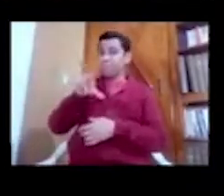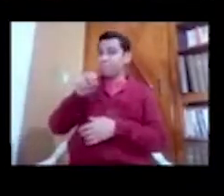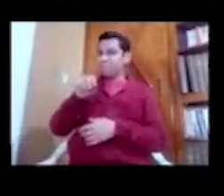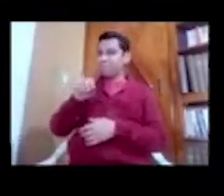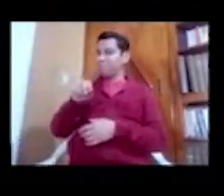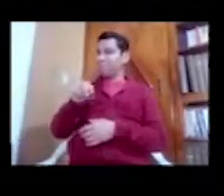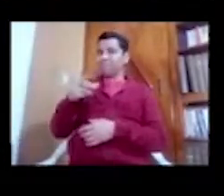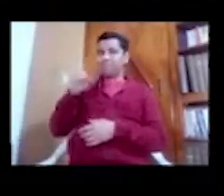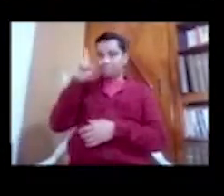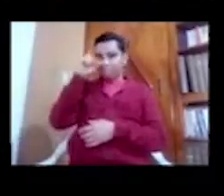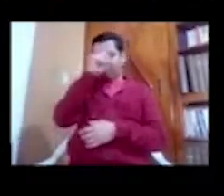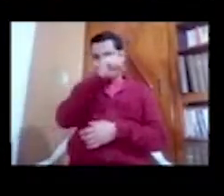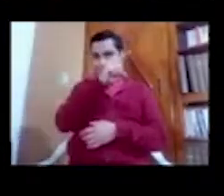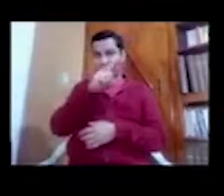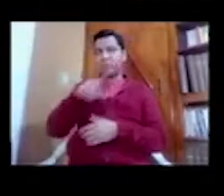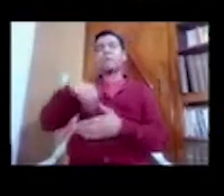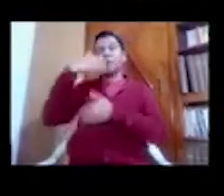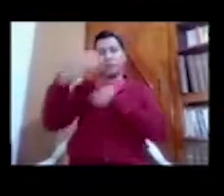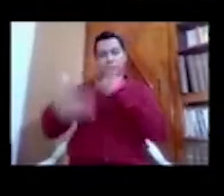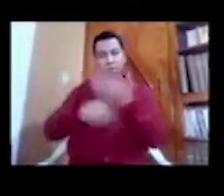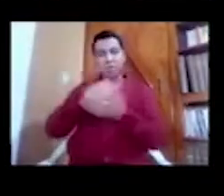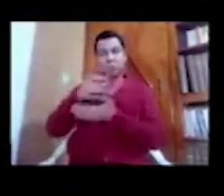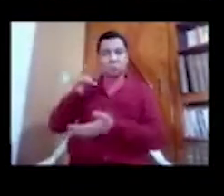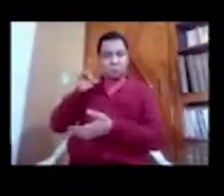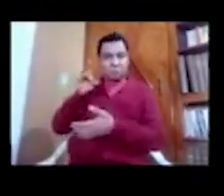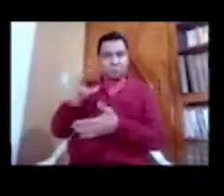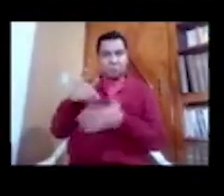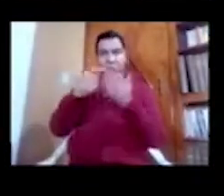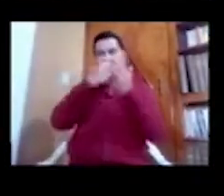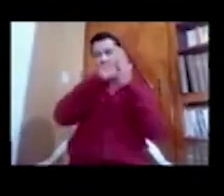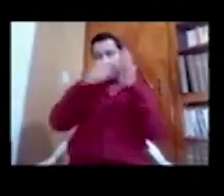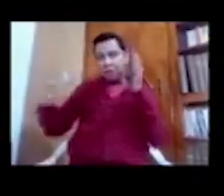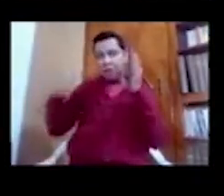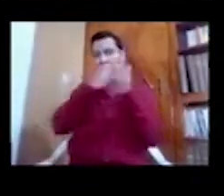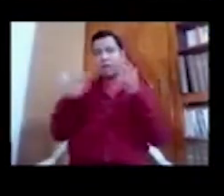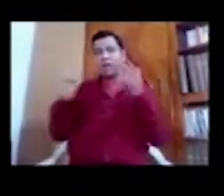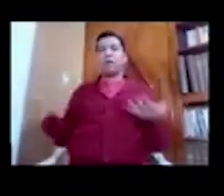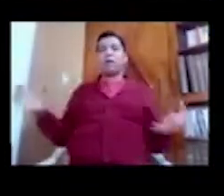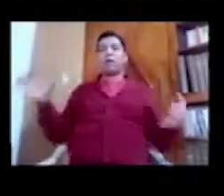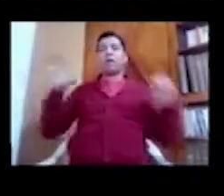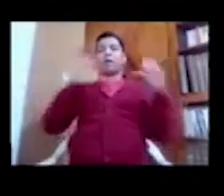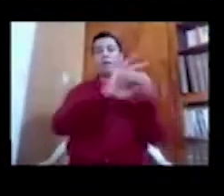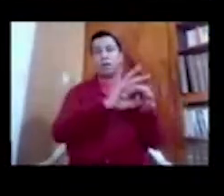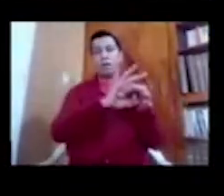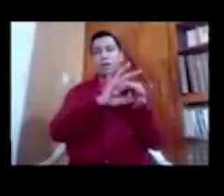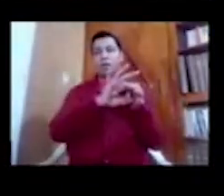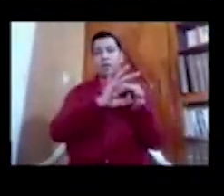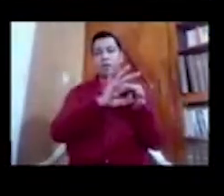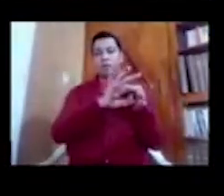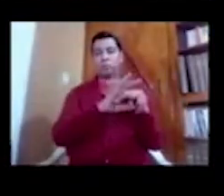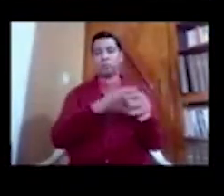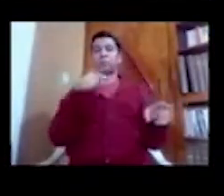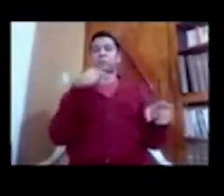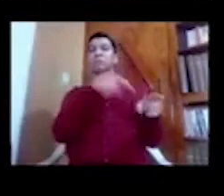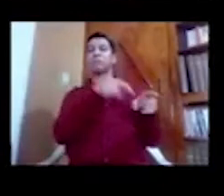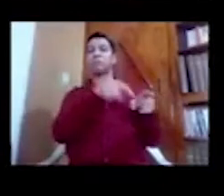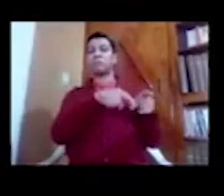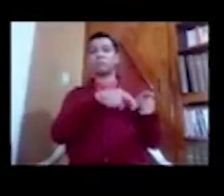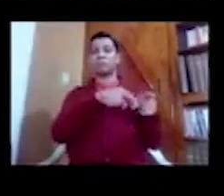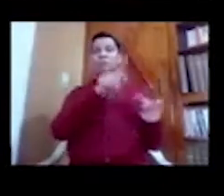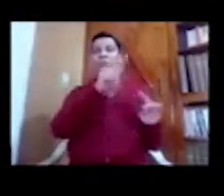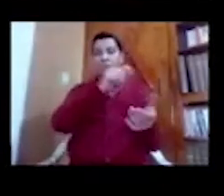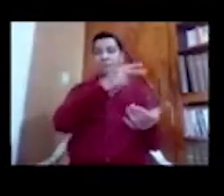independencia, y los tlatelolcas son aliados por ser hermanos, evidentemente, de